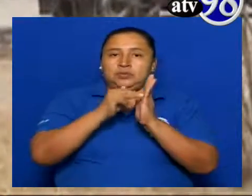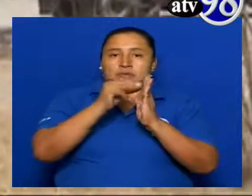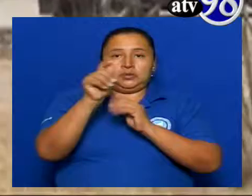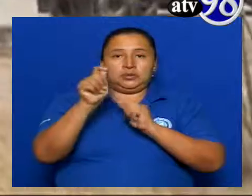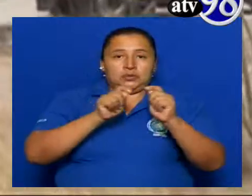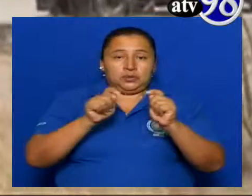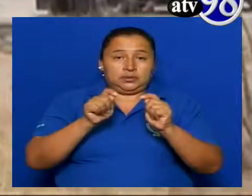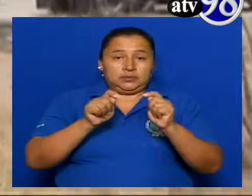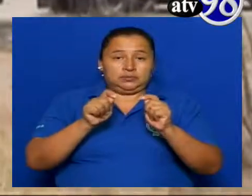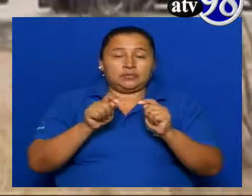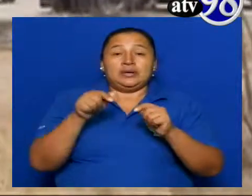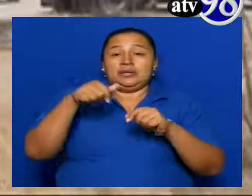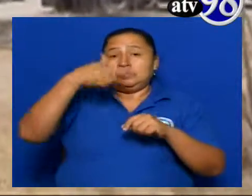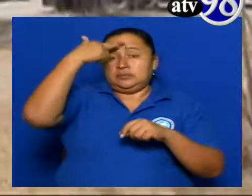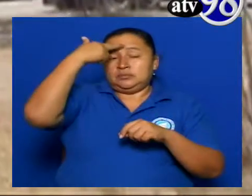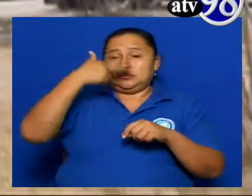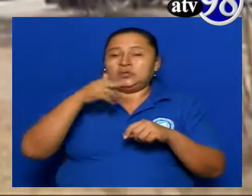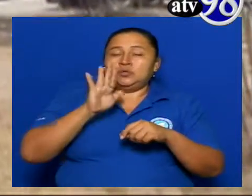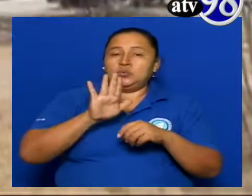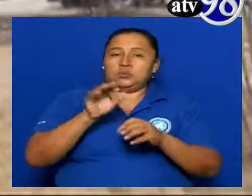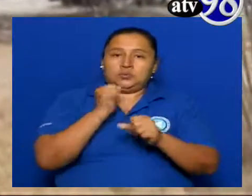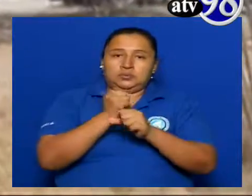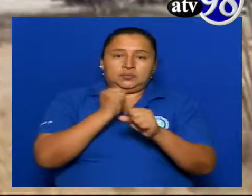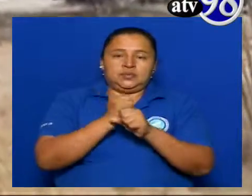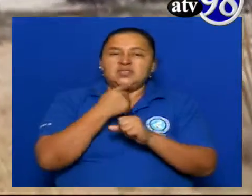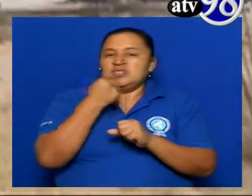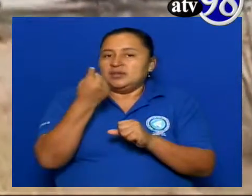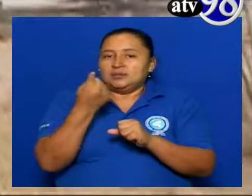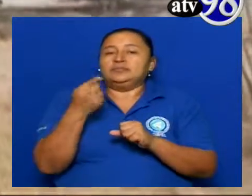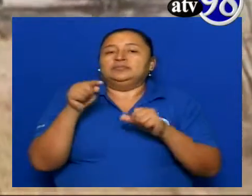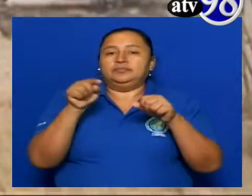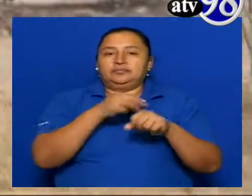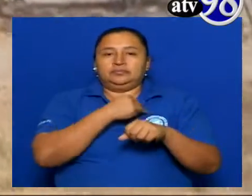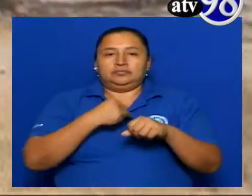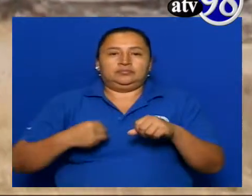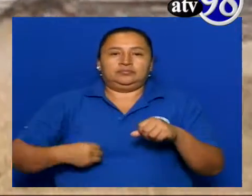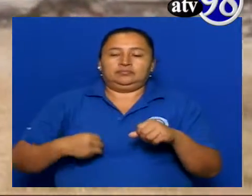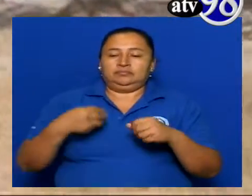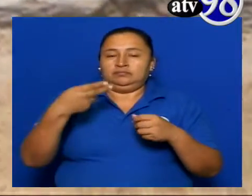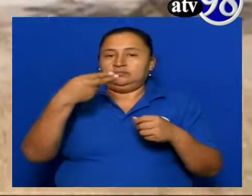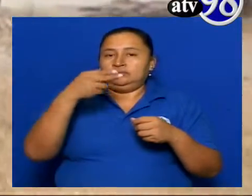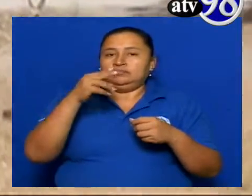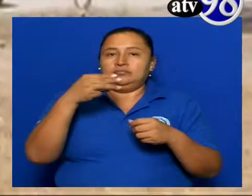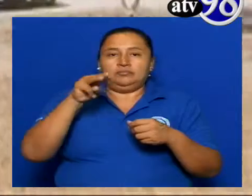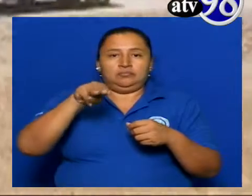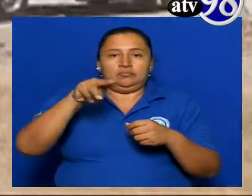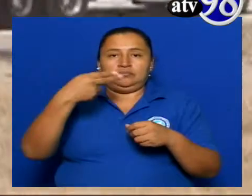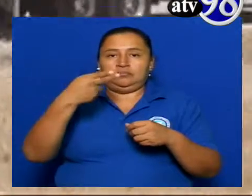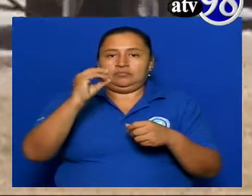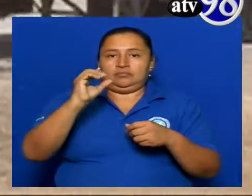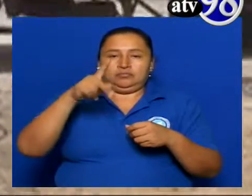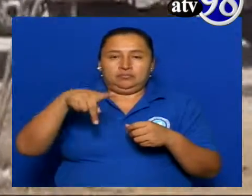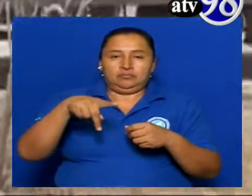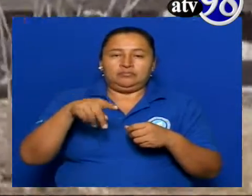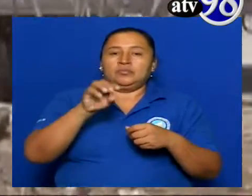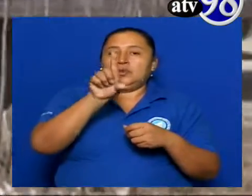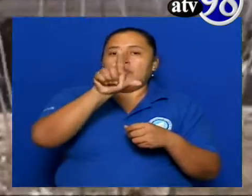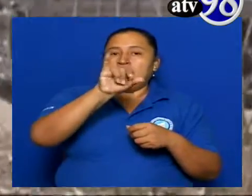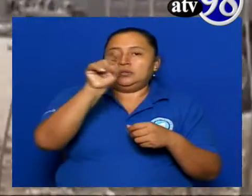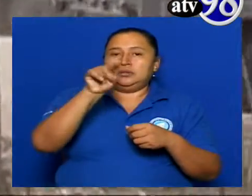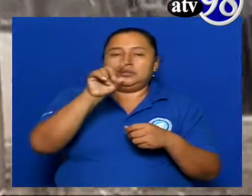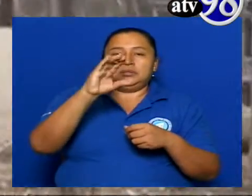$55 millones y el responsable de su ejecución sería el Ministerio de Hacienda y Crédito Público. Liz